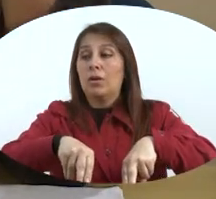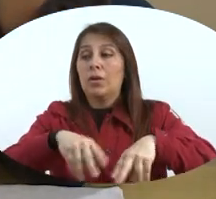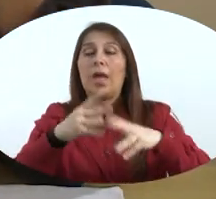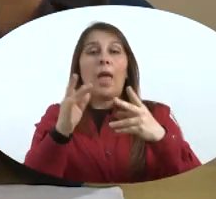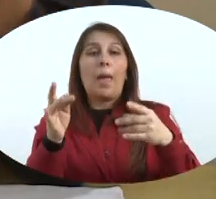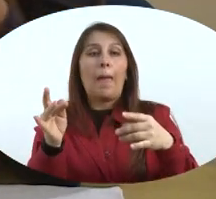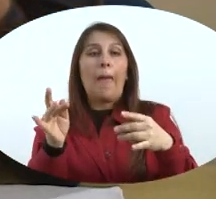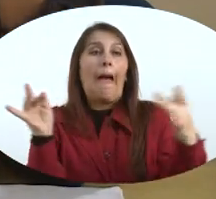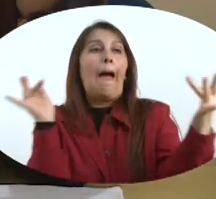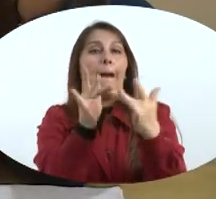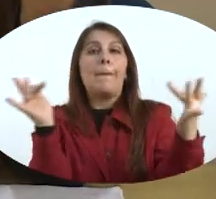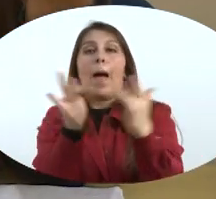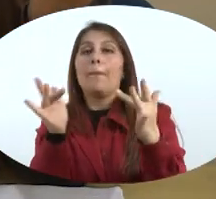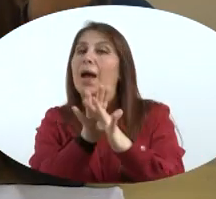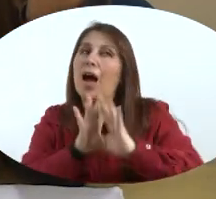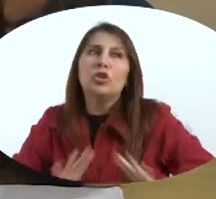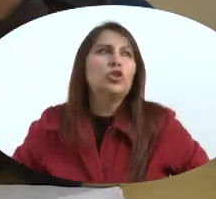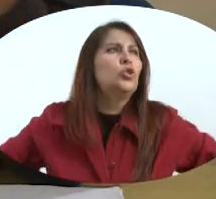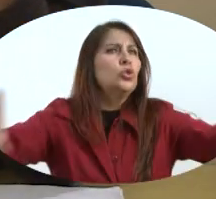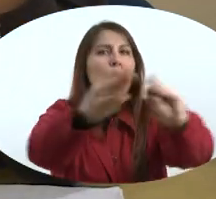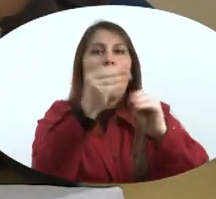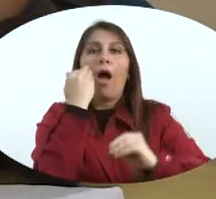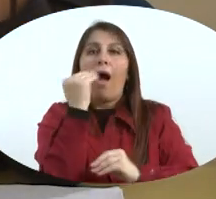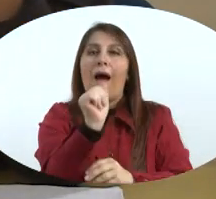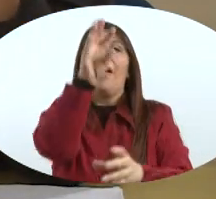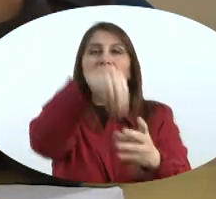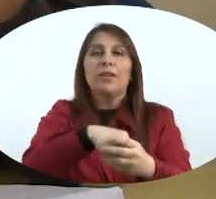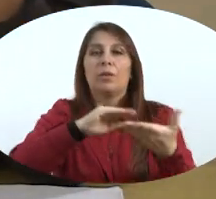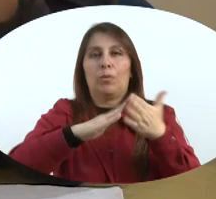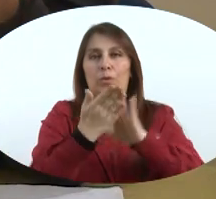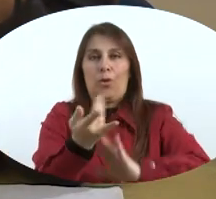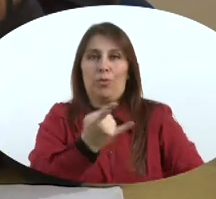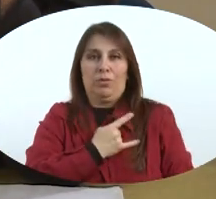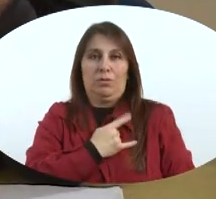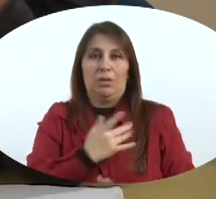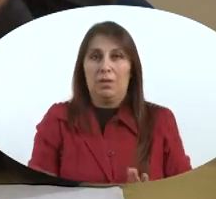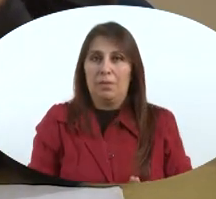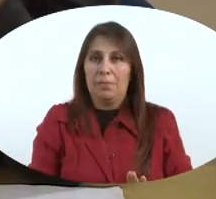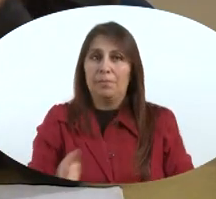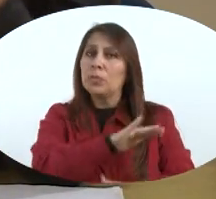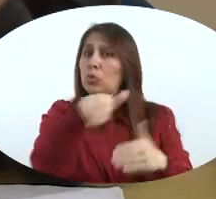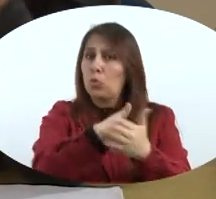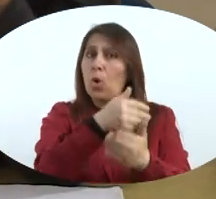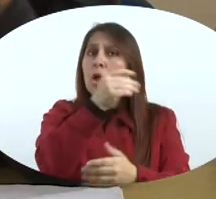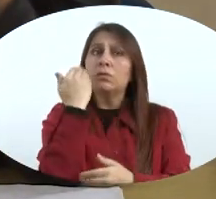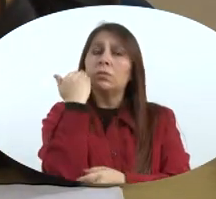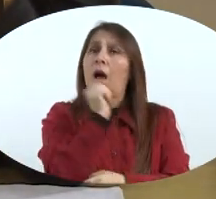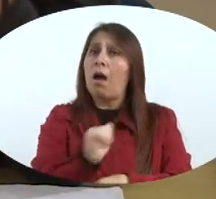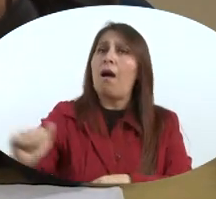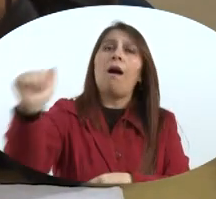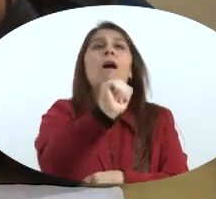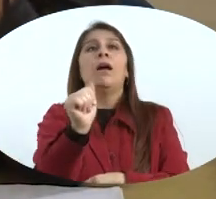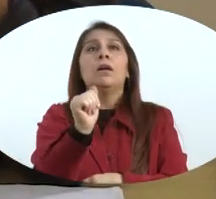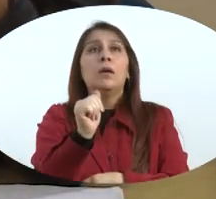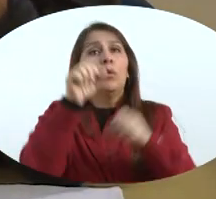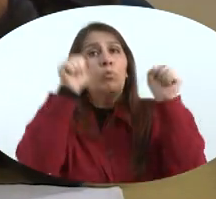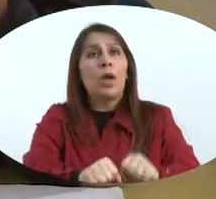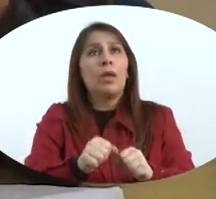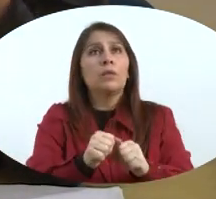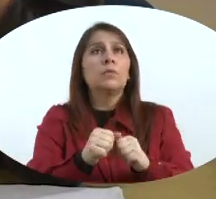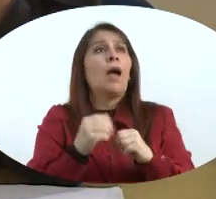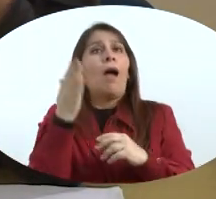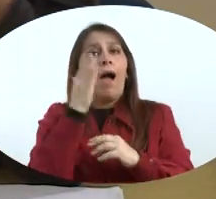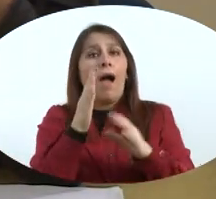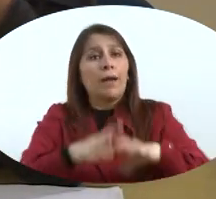pues se aplique para todas las mujeres de la comunidad todas las mujeres de la comunidad universitaria tienen derecho a realizar actividades académicas